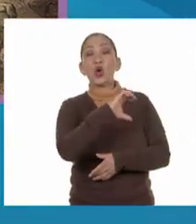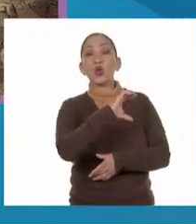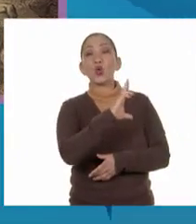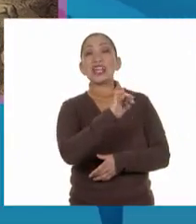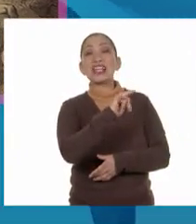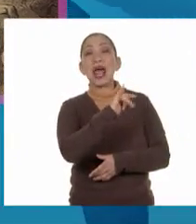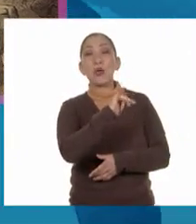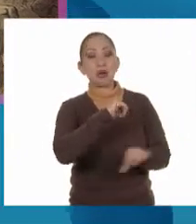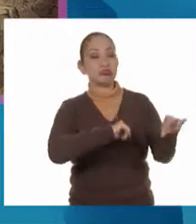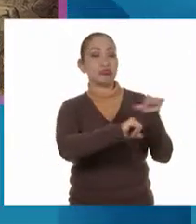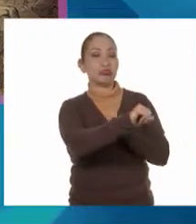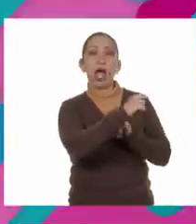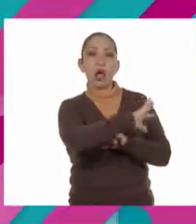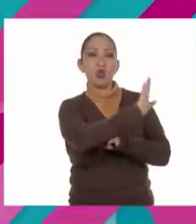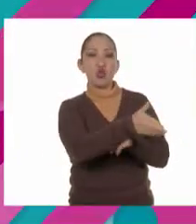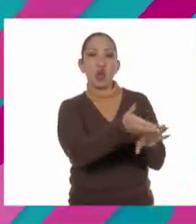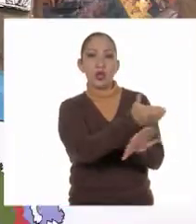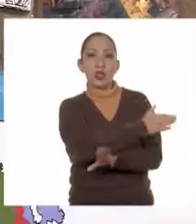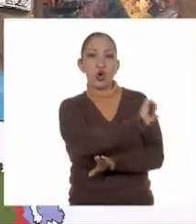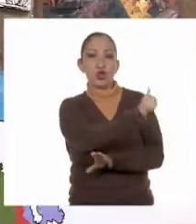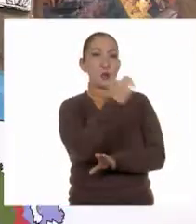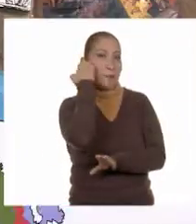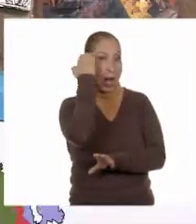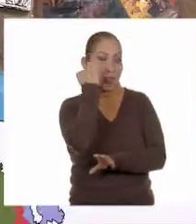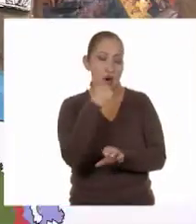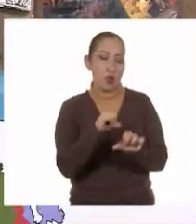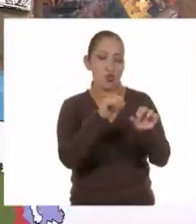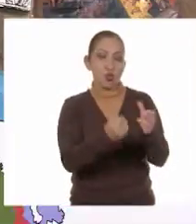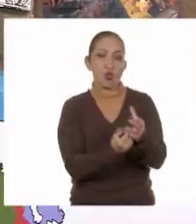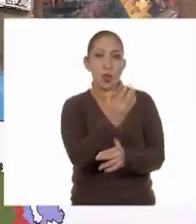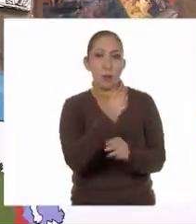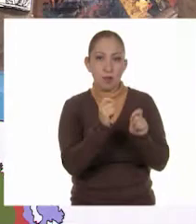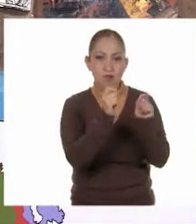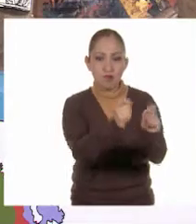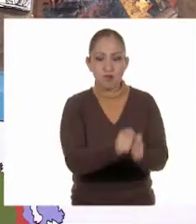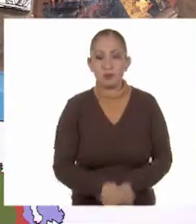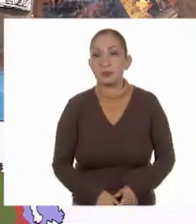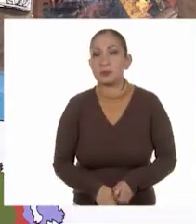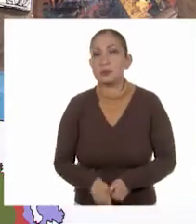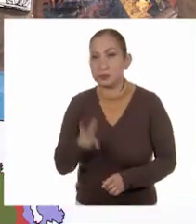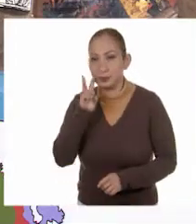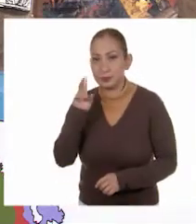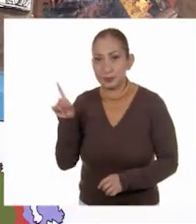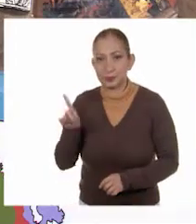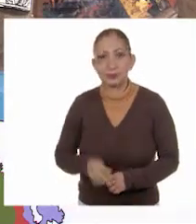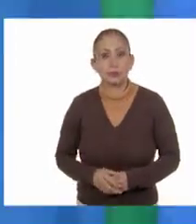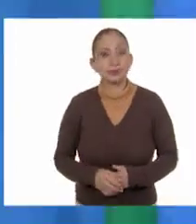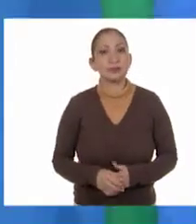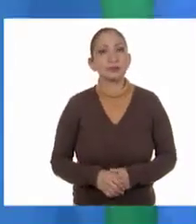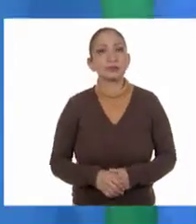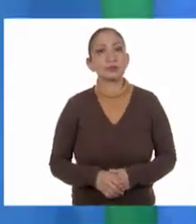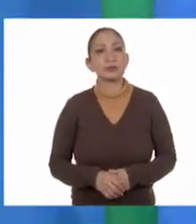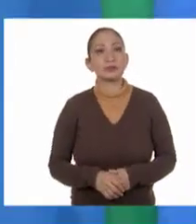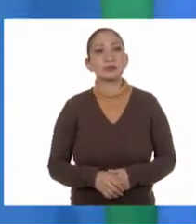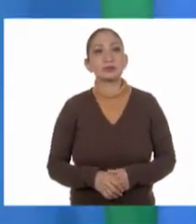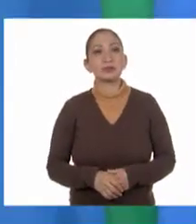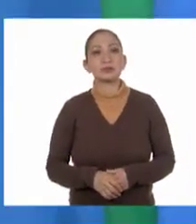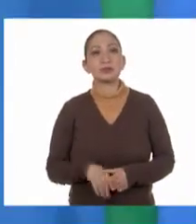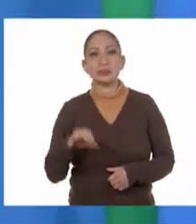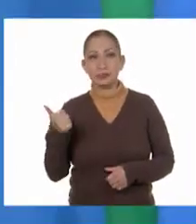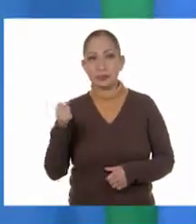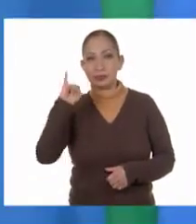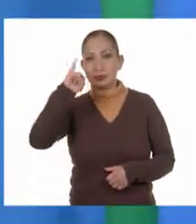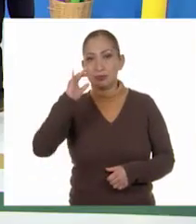de Moctezuma Xocoyotzin. Es momento de colocar otra imagen. ¿Qué ves en ella? Muy bien, pongamos nuestra